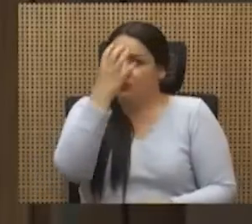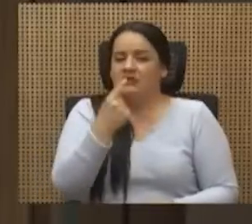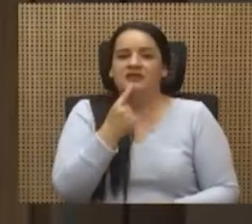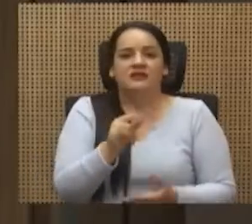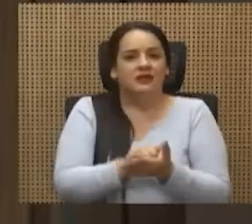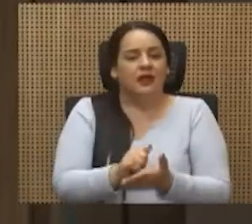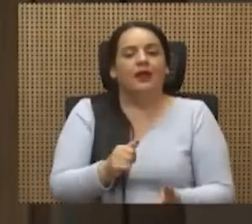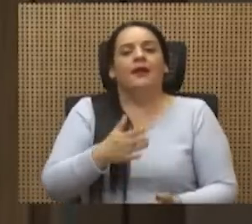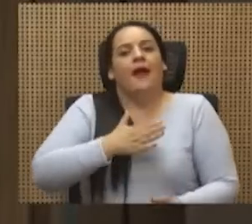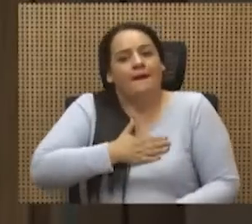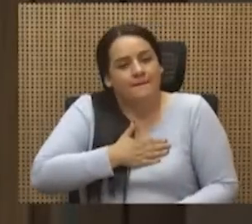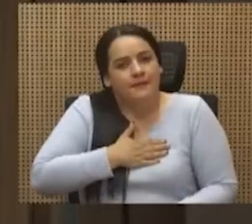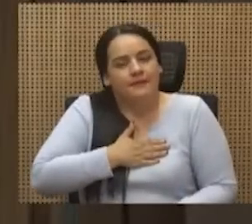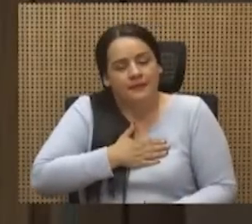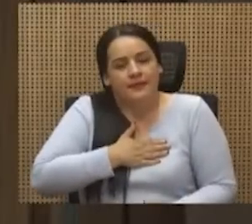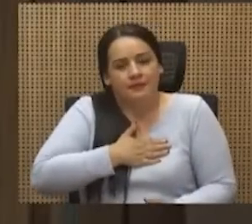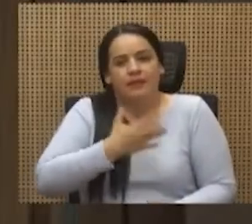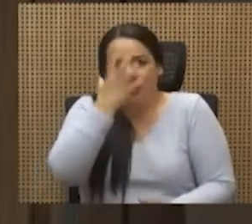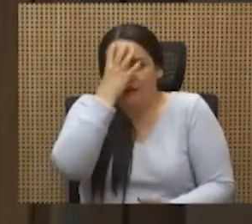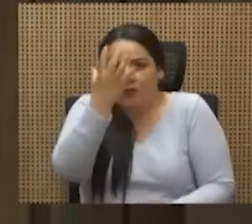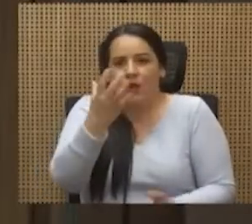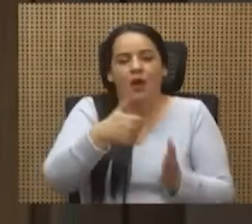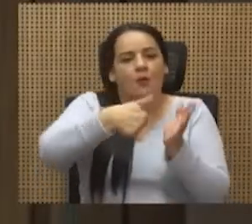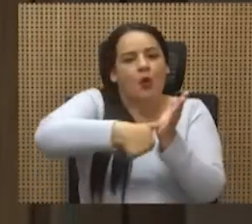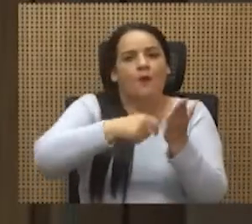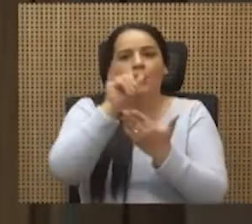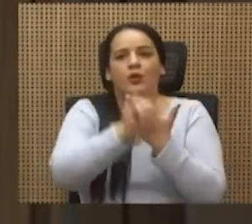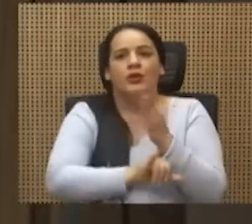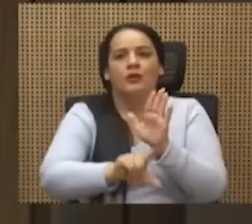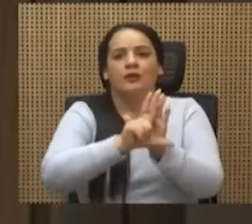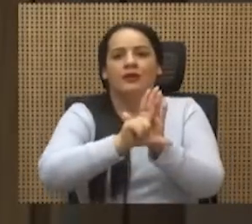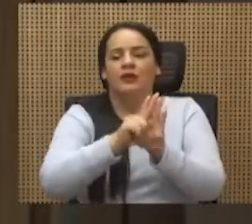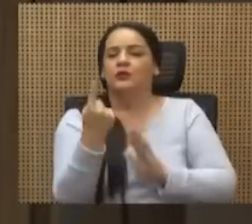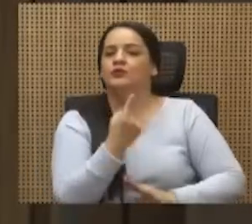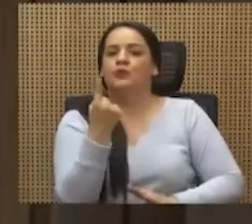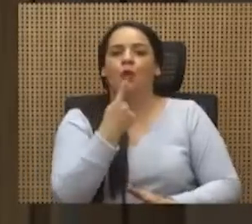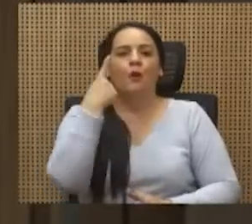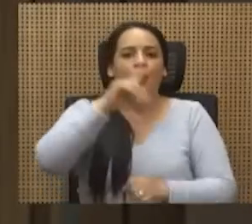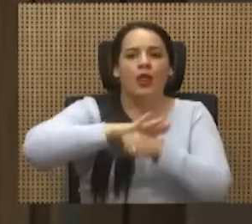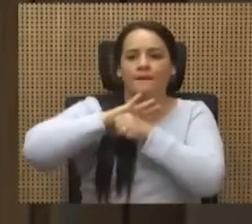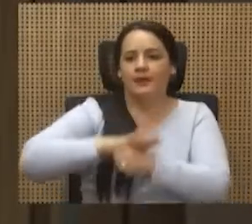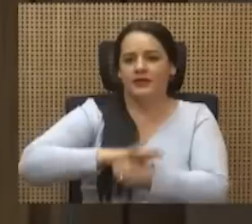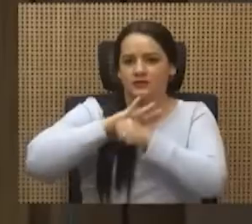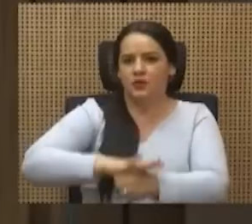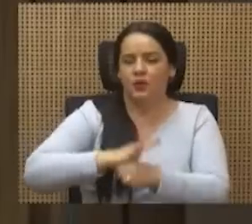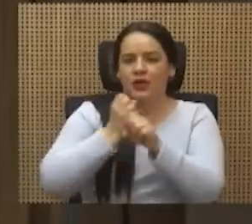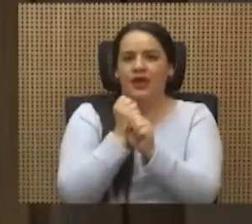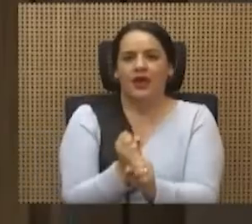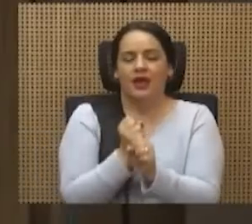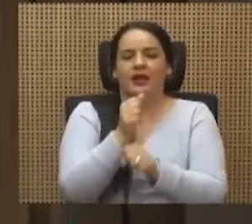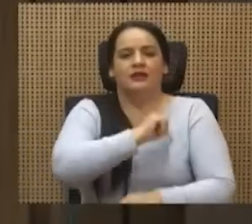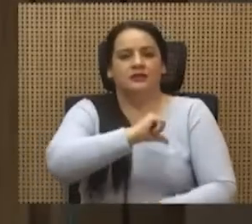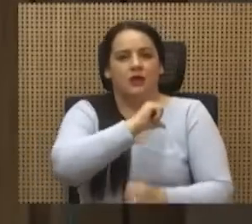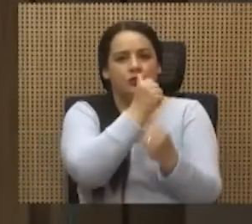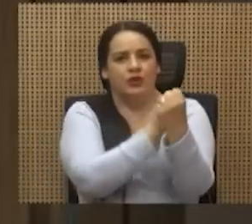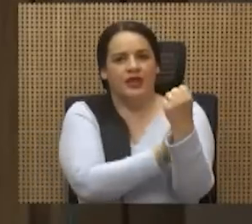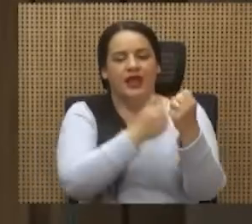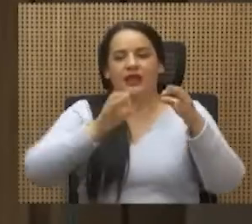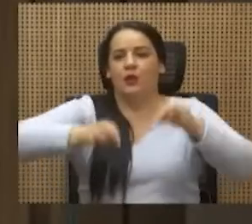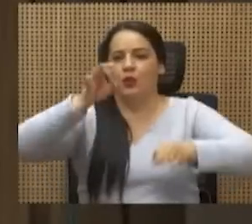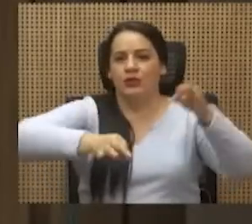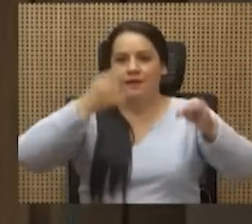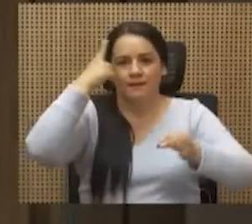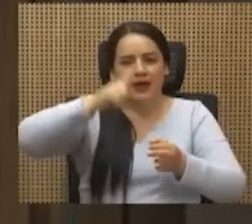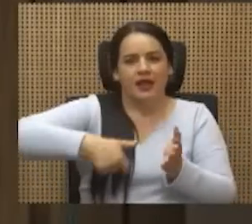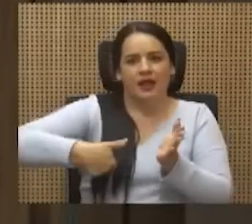me daría vergüenza votar por un proyecto de ley solo por la presión que está ejerciendo las autoridades de la corte para que lo